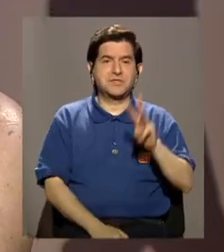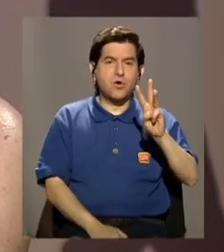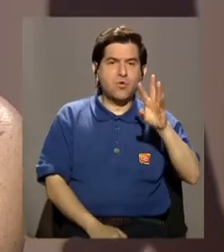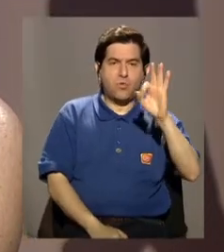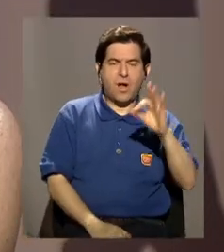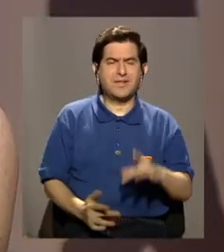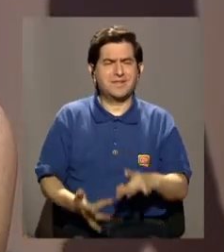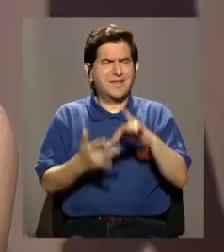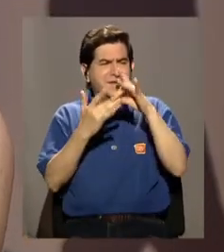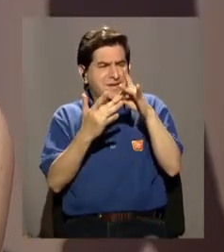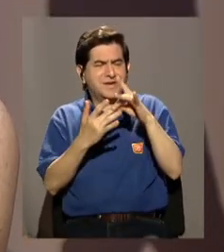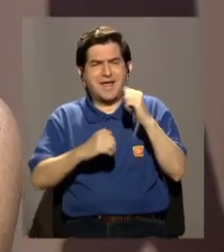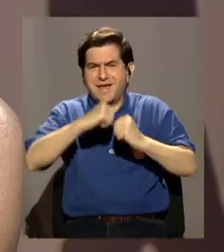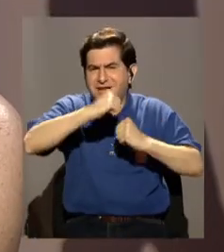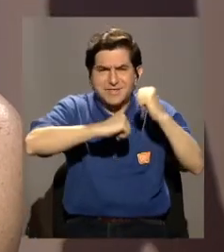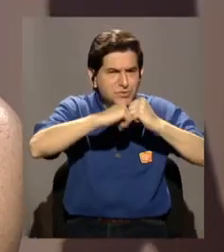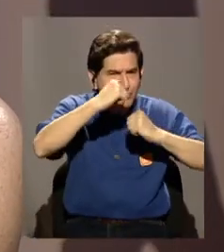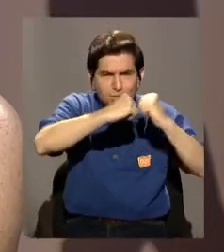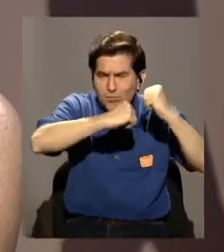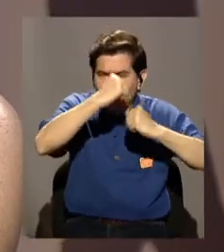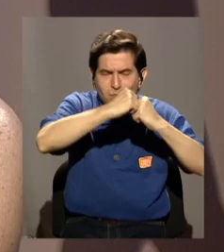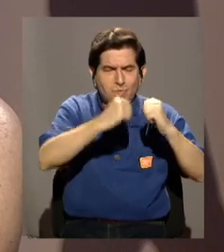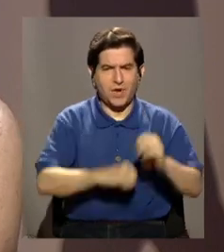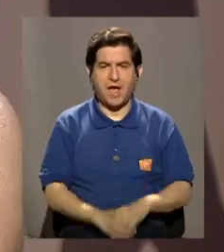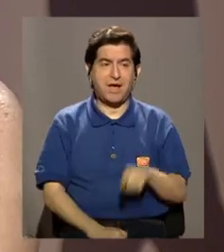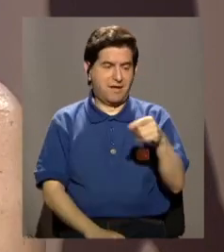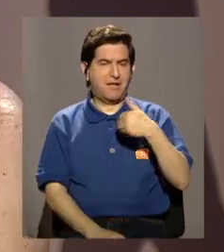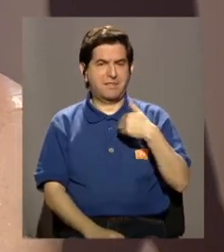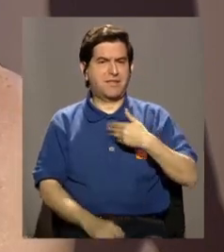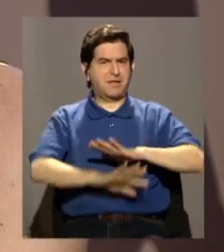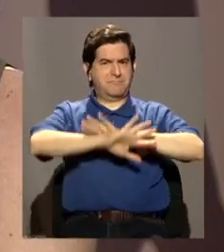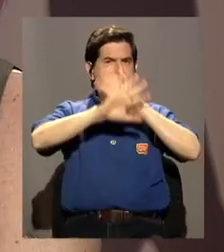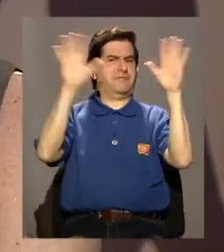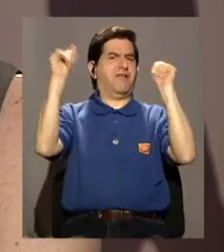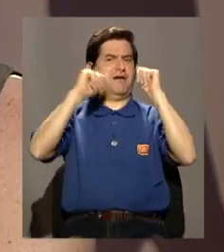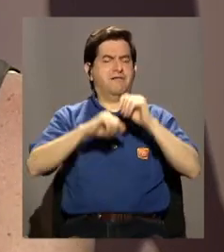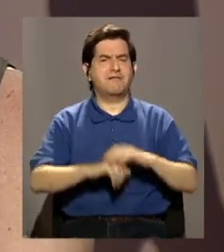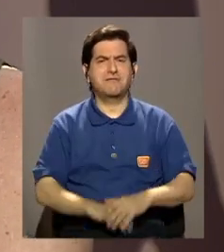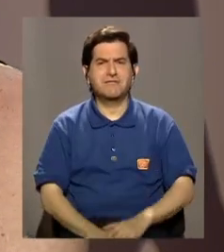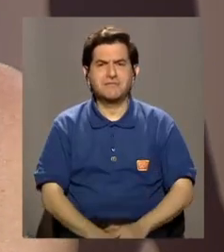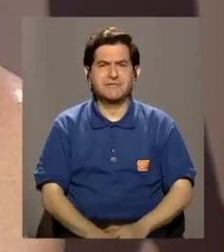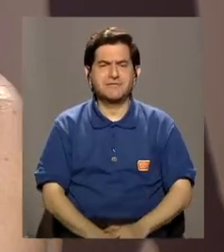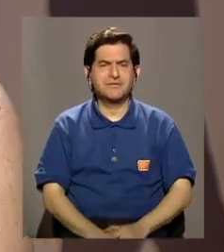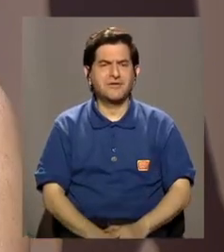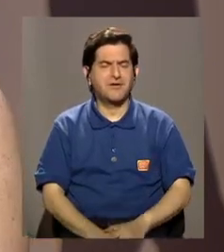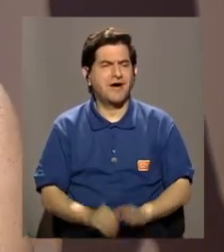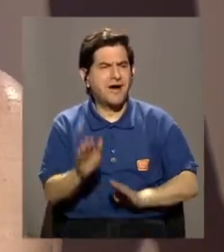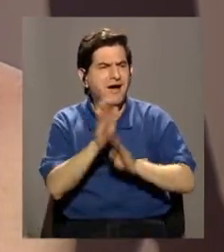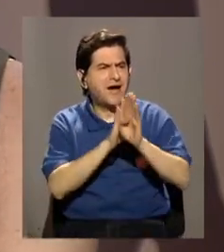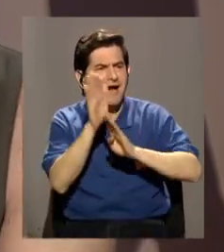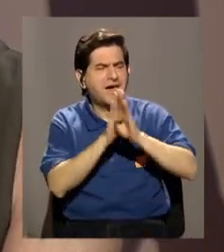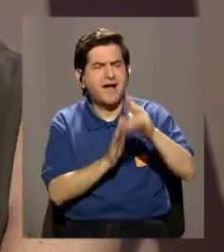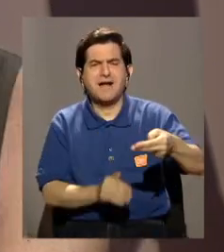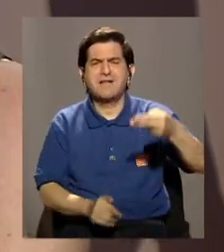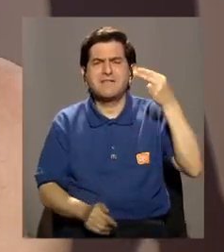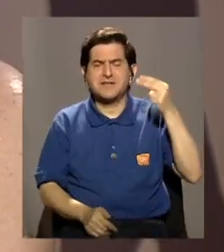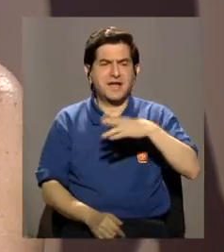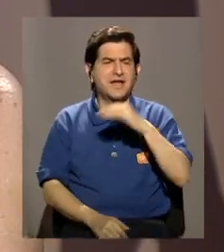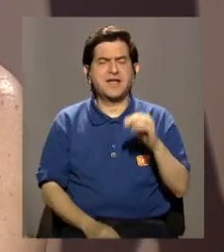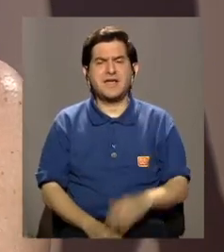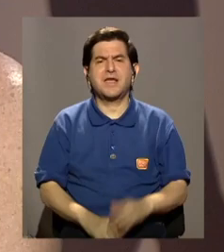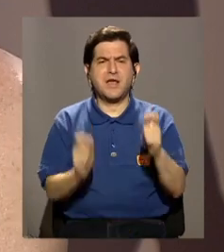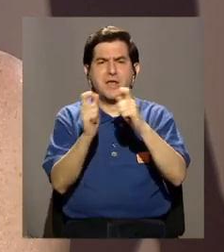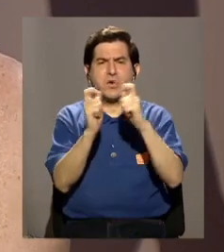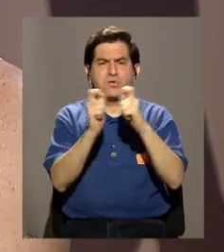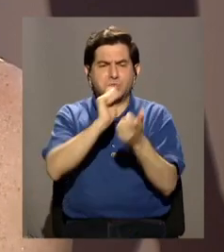especialista en estructura verdad él tiene muy claro cómo tiene que desarrollarse la historia y dónde están los puntos